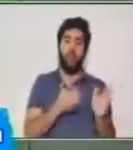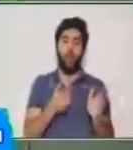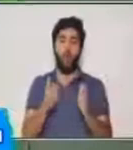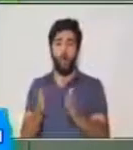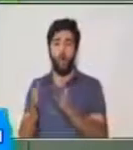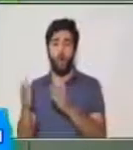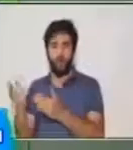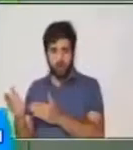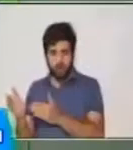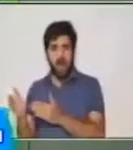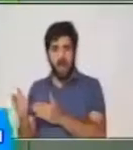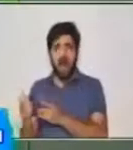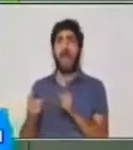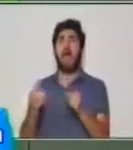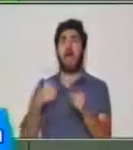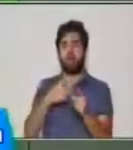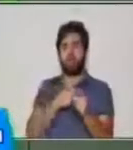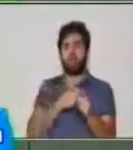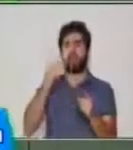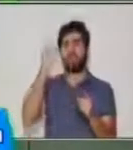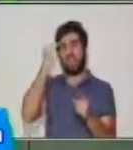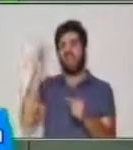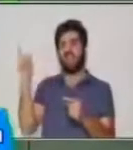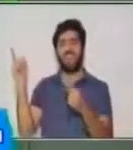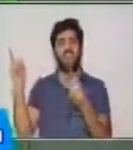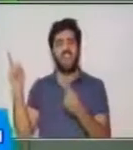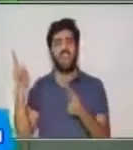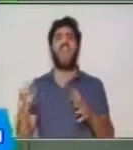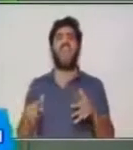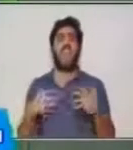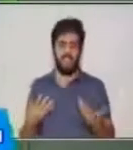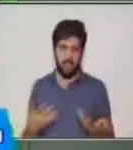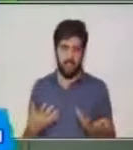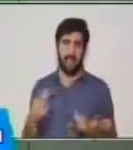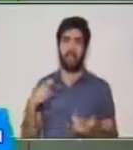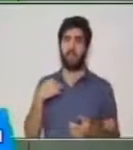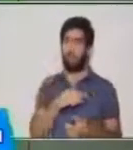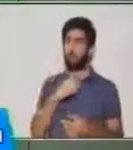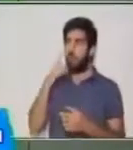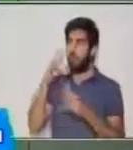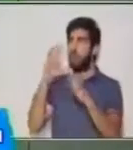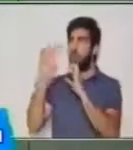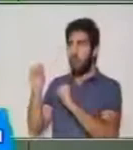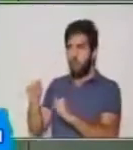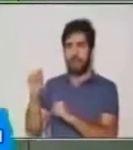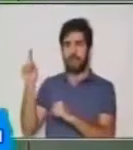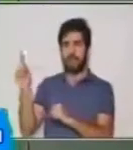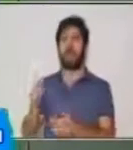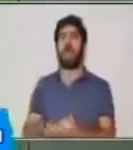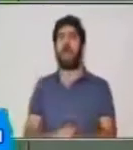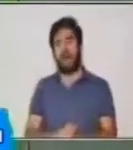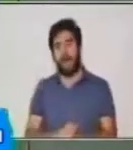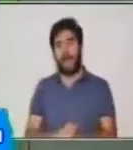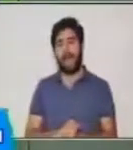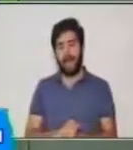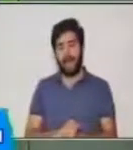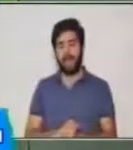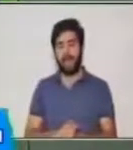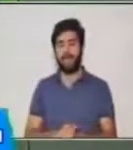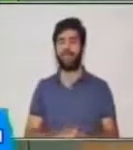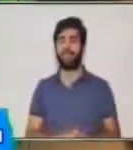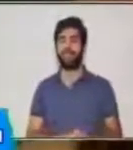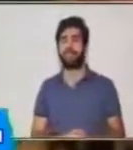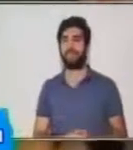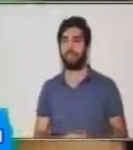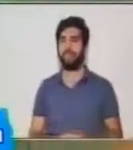o un cuentacuentos que escuchamos a través del radio, te has dado cuenta que van los personajes en un orden, entonces logras tú adivinar quién es el